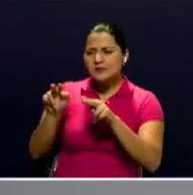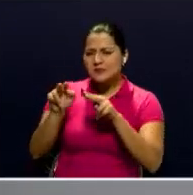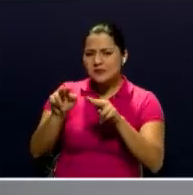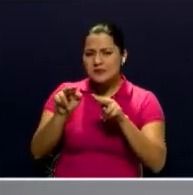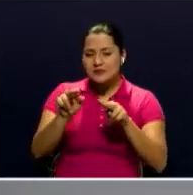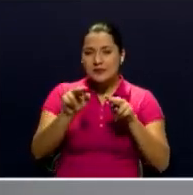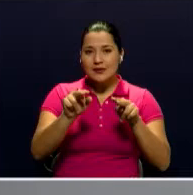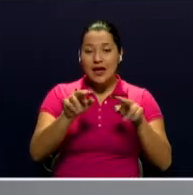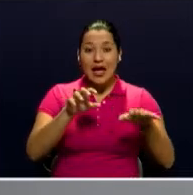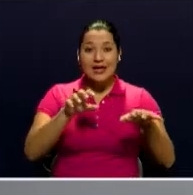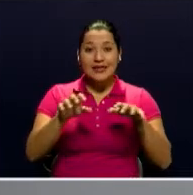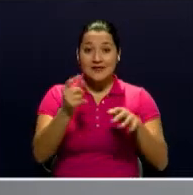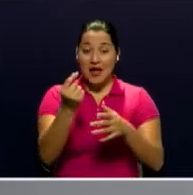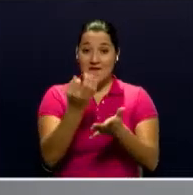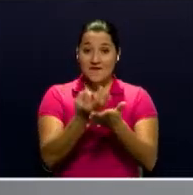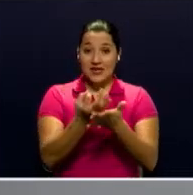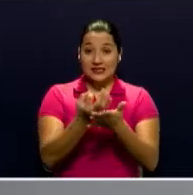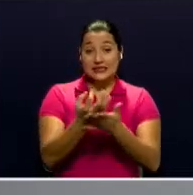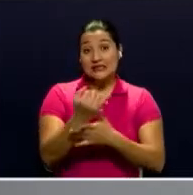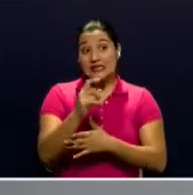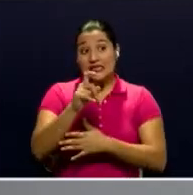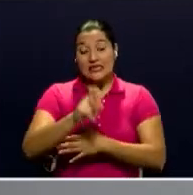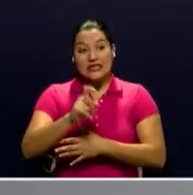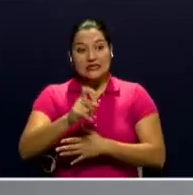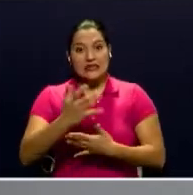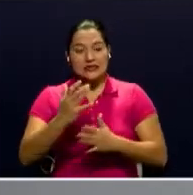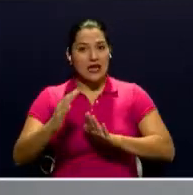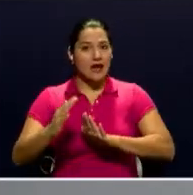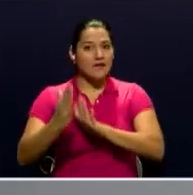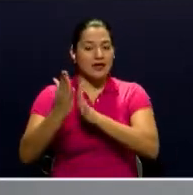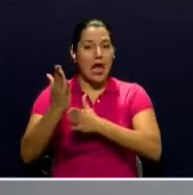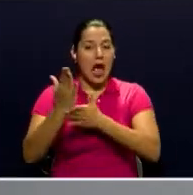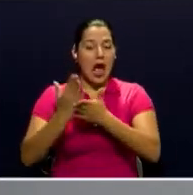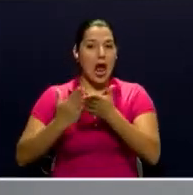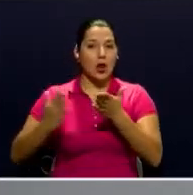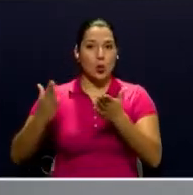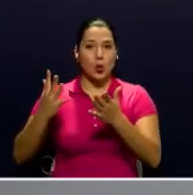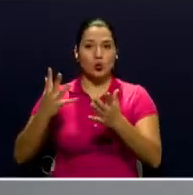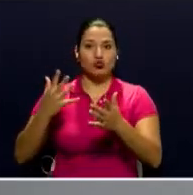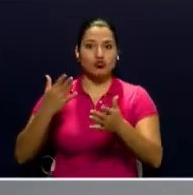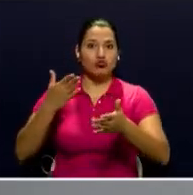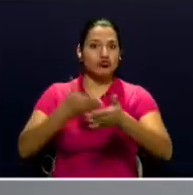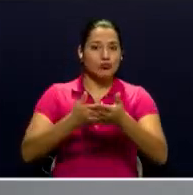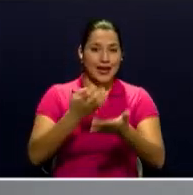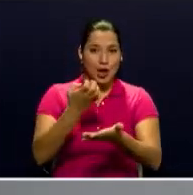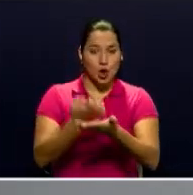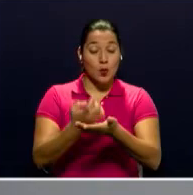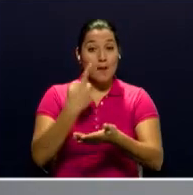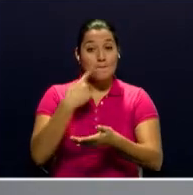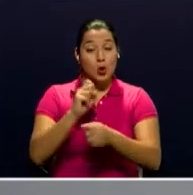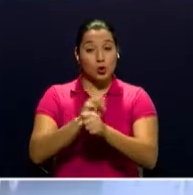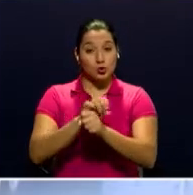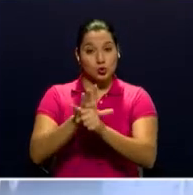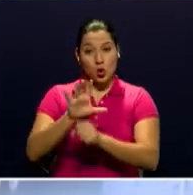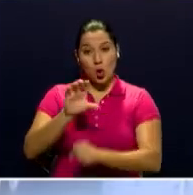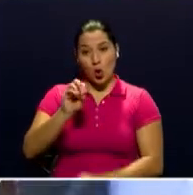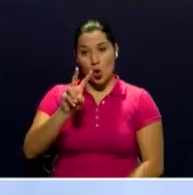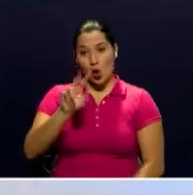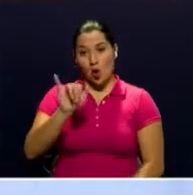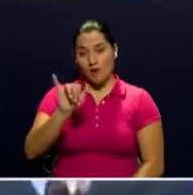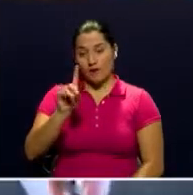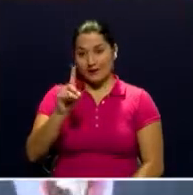de que se necesite responder ante cualquier impacto del COVID-19.